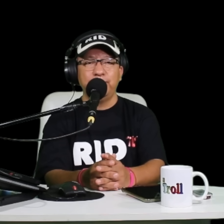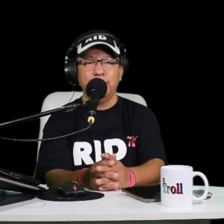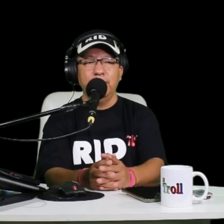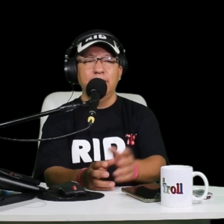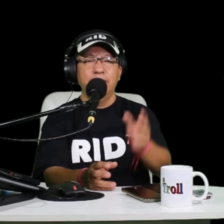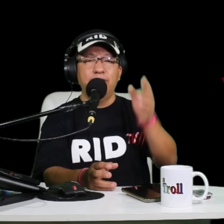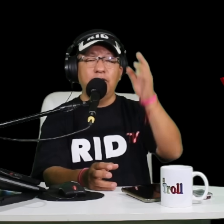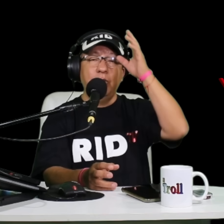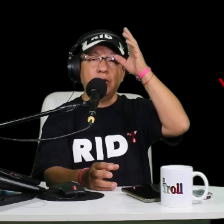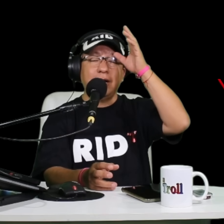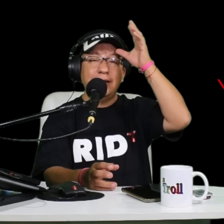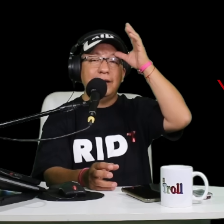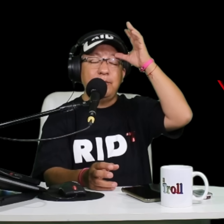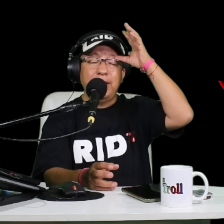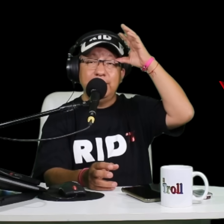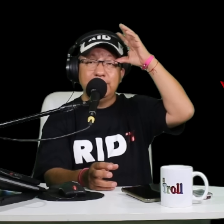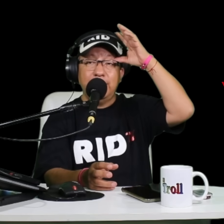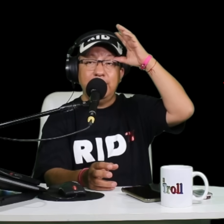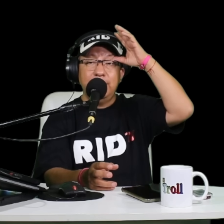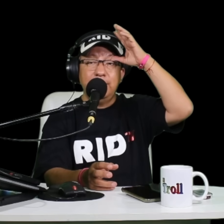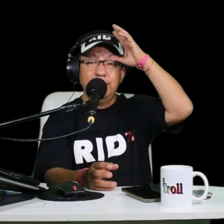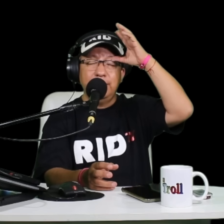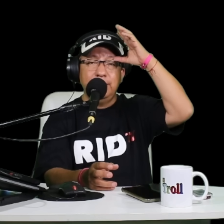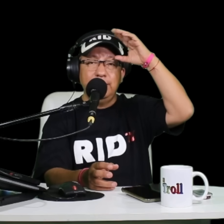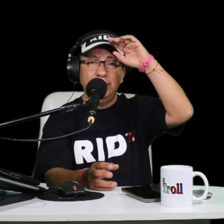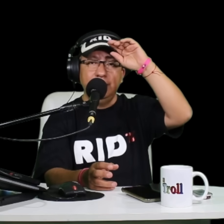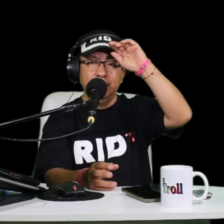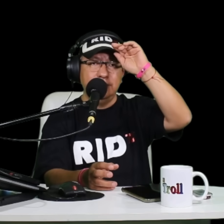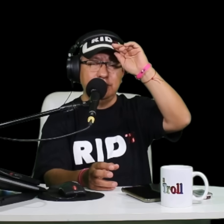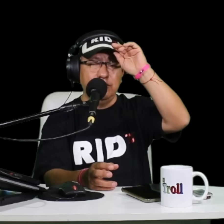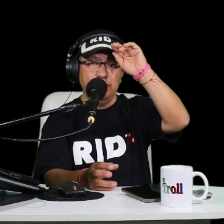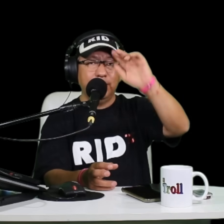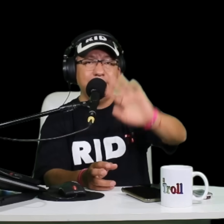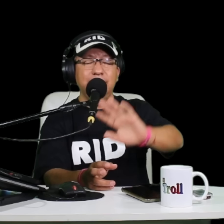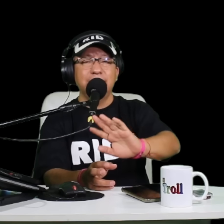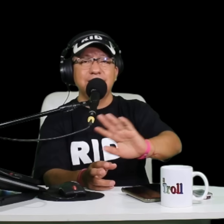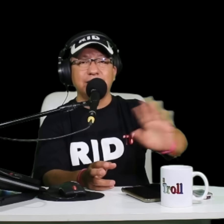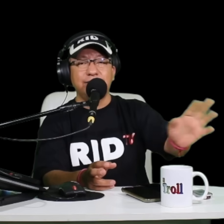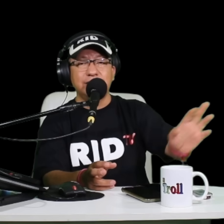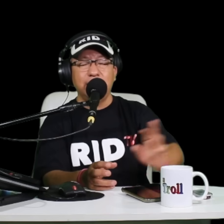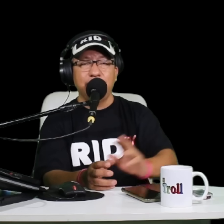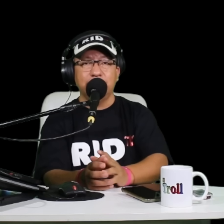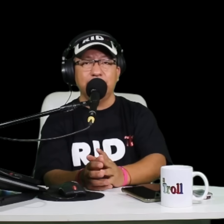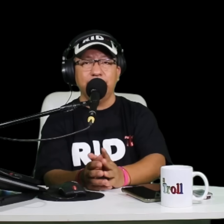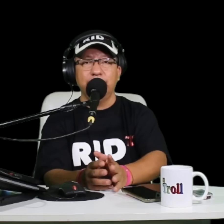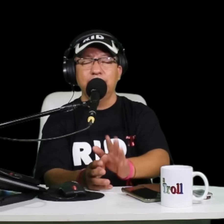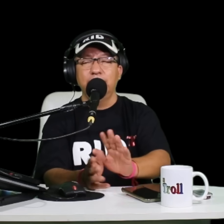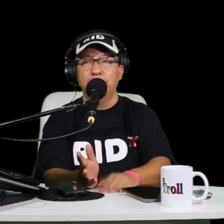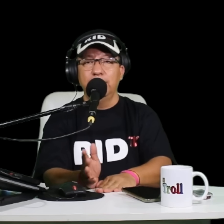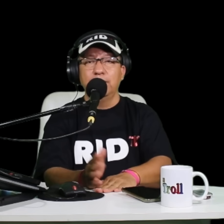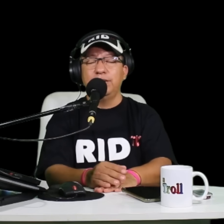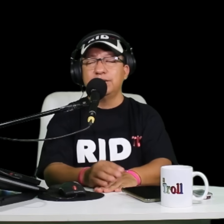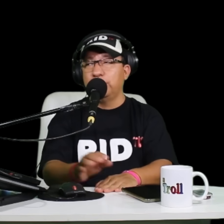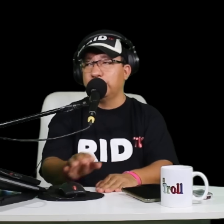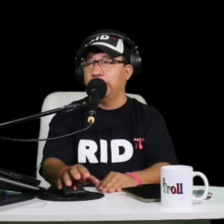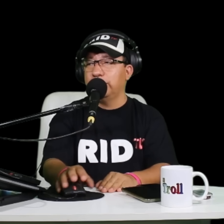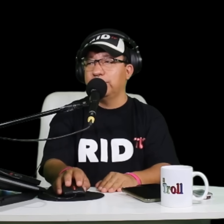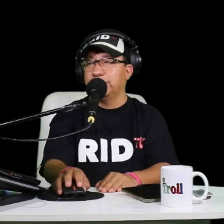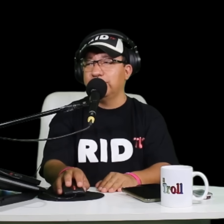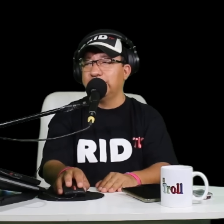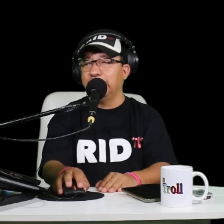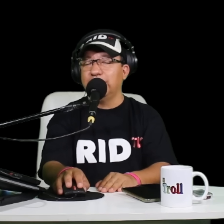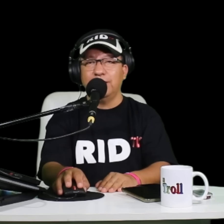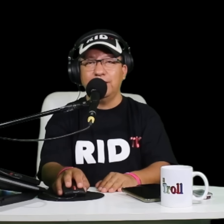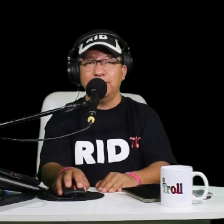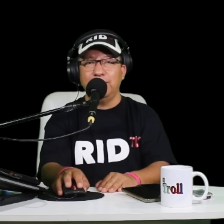fue fue borrada del planeta y todo lo que va a tener es artificial a partir de hoy cuídense mucho nos